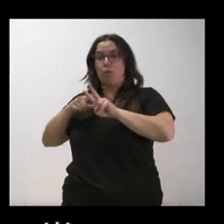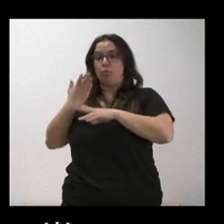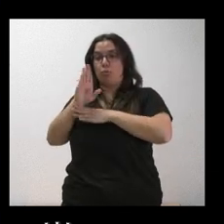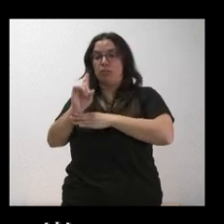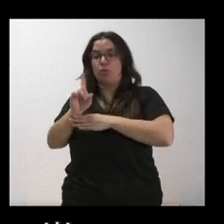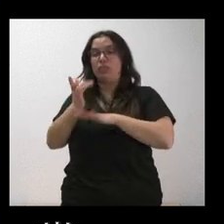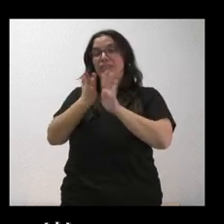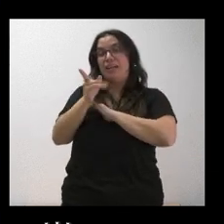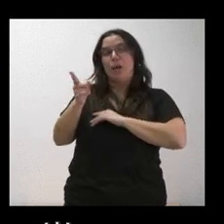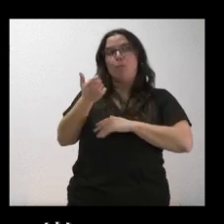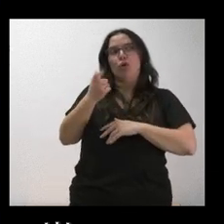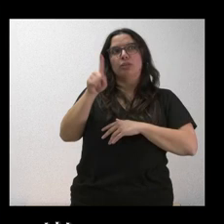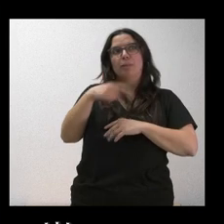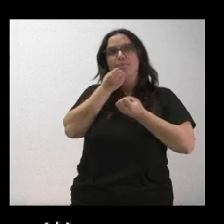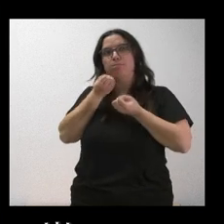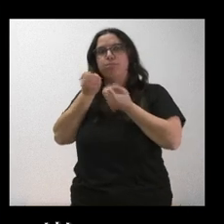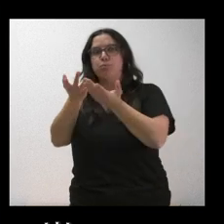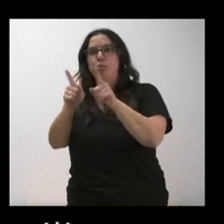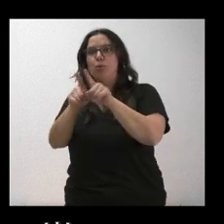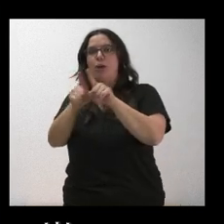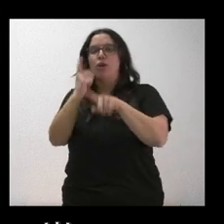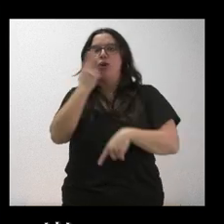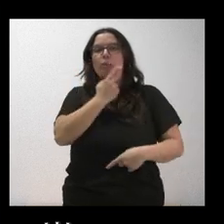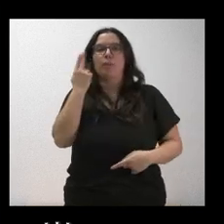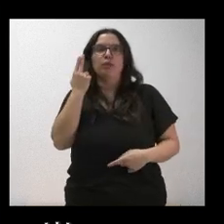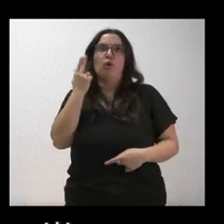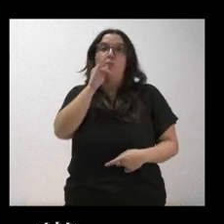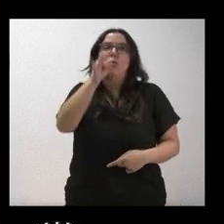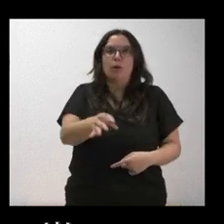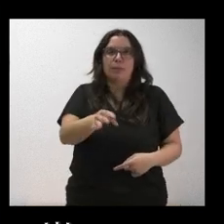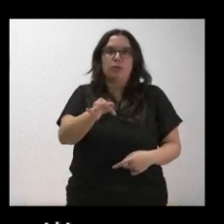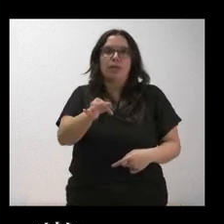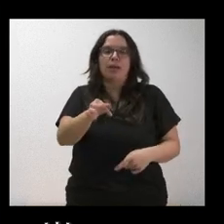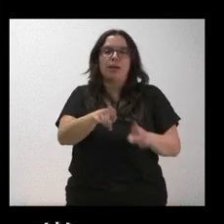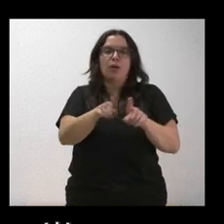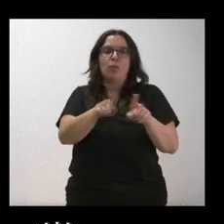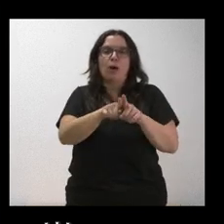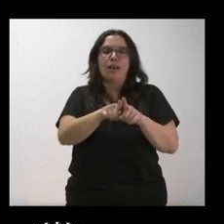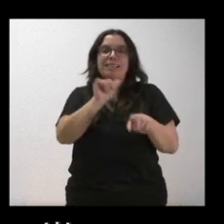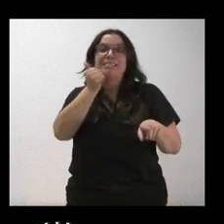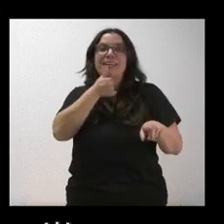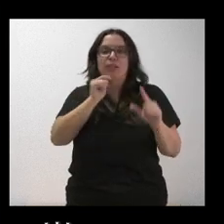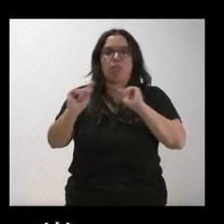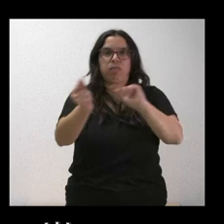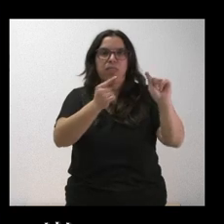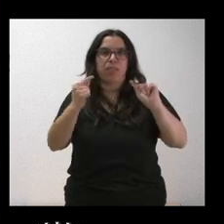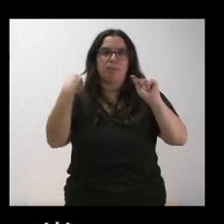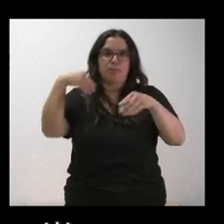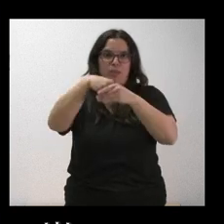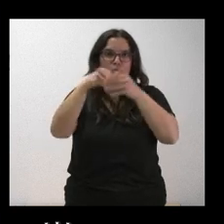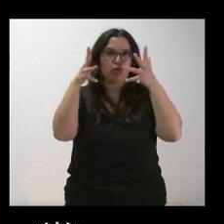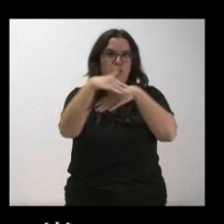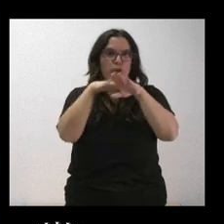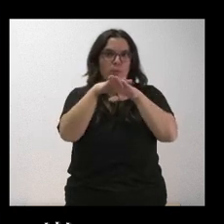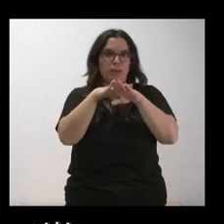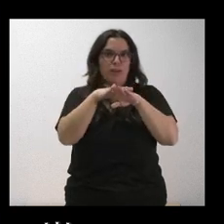quebrar de alguna manera ese ese compromiso ese juramento de preservar en secreto las deliberaciones del del Consejo de